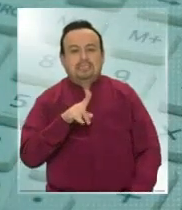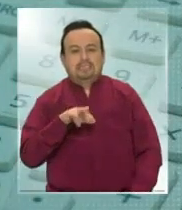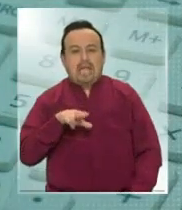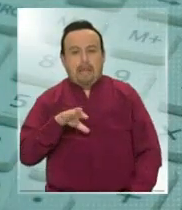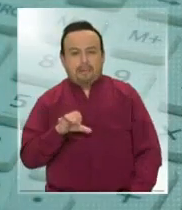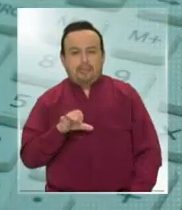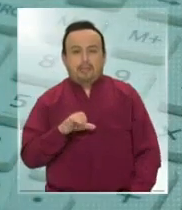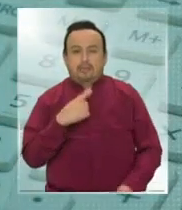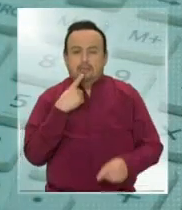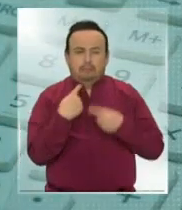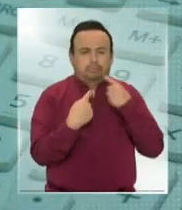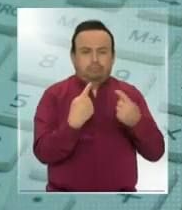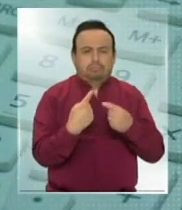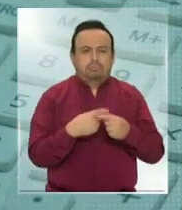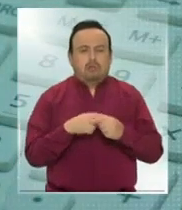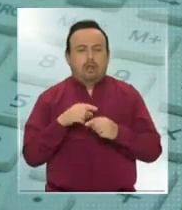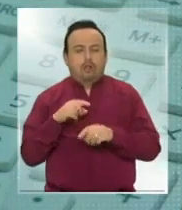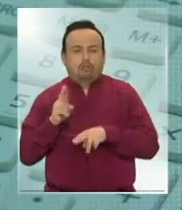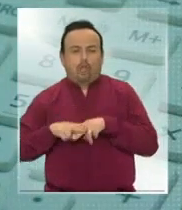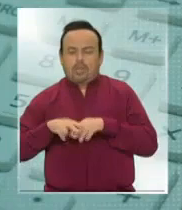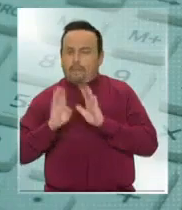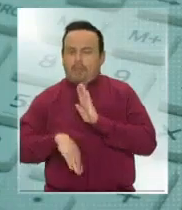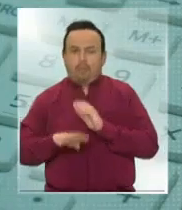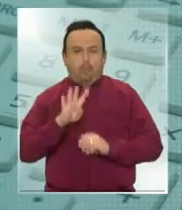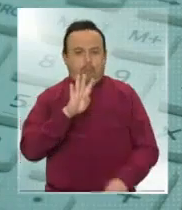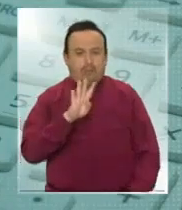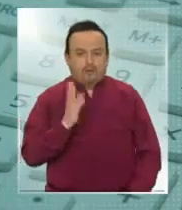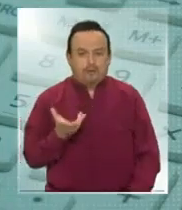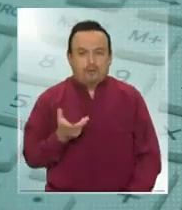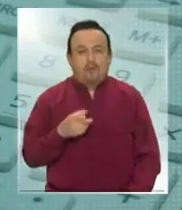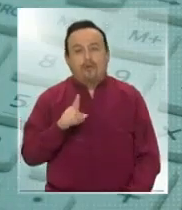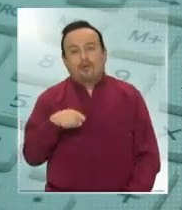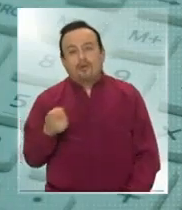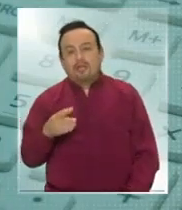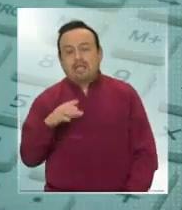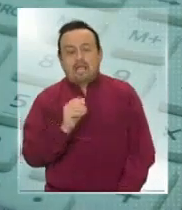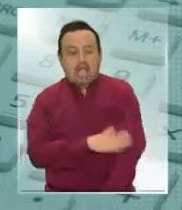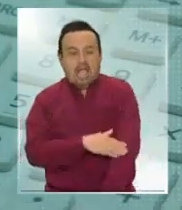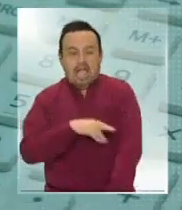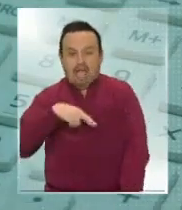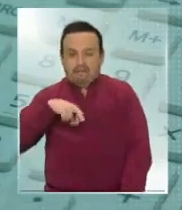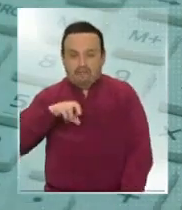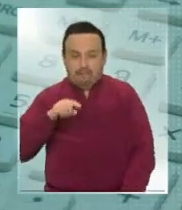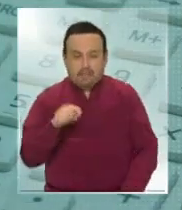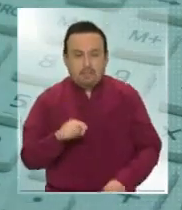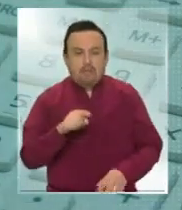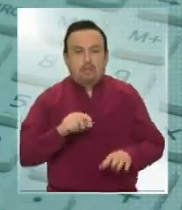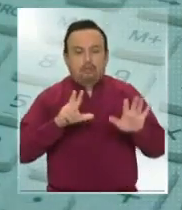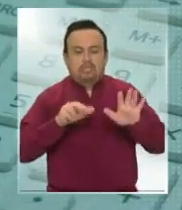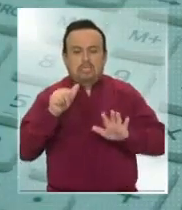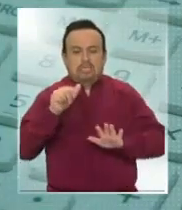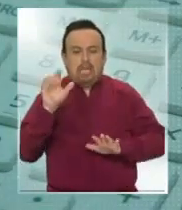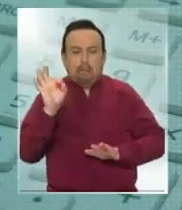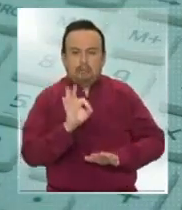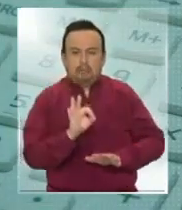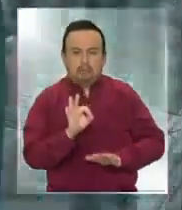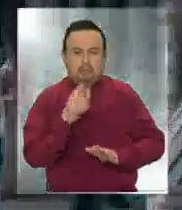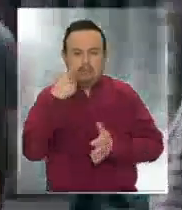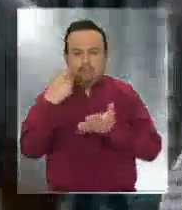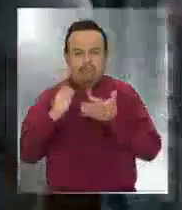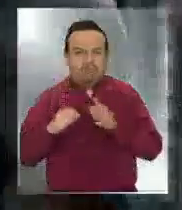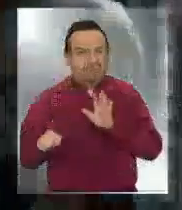encuestados les puso nota menor a 4. Más abajo están las AFPs, con un 86% que las